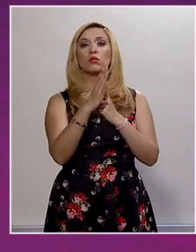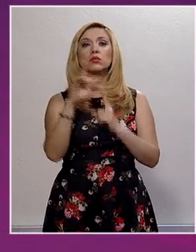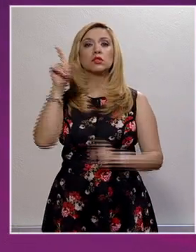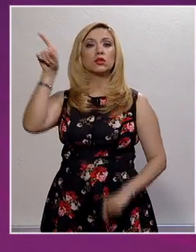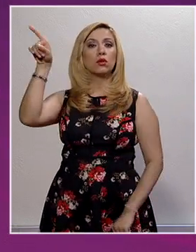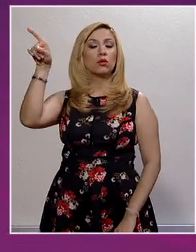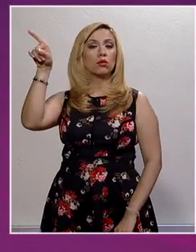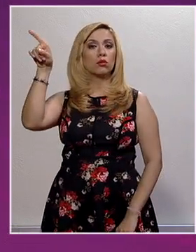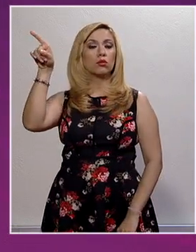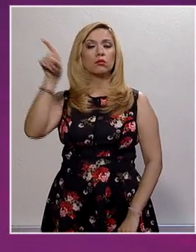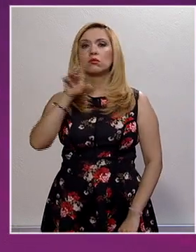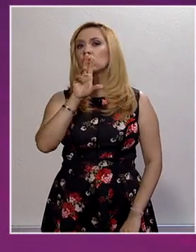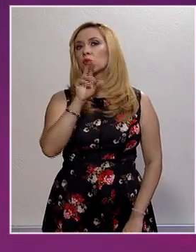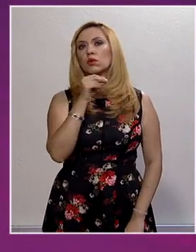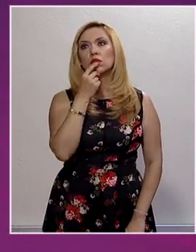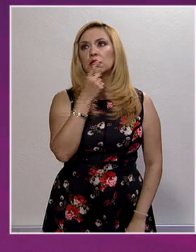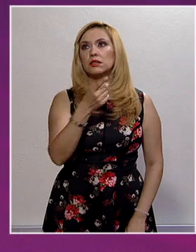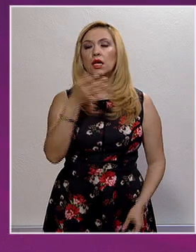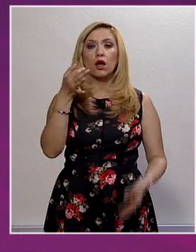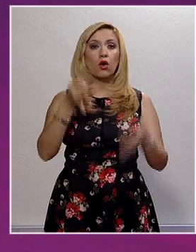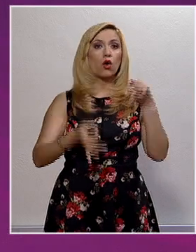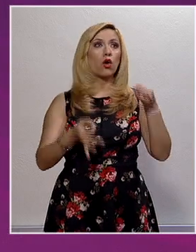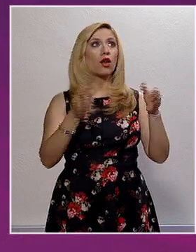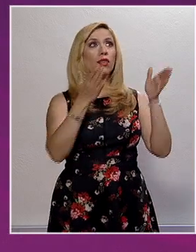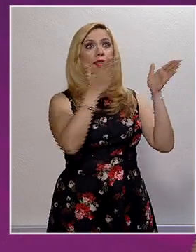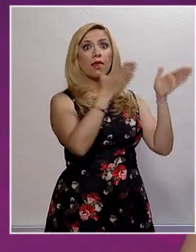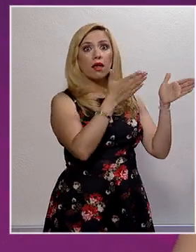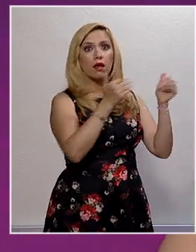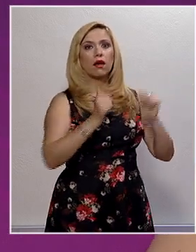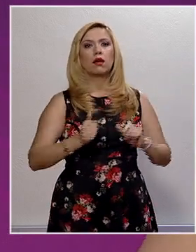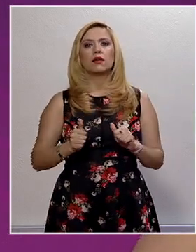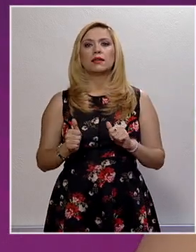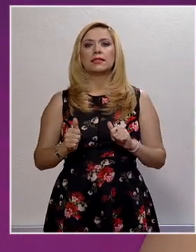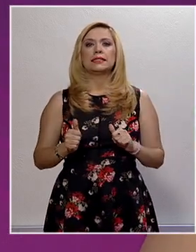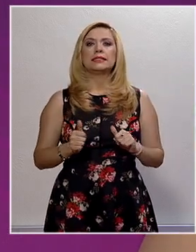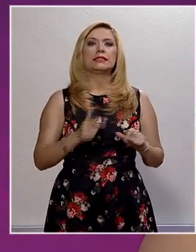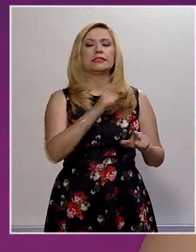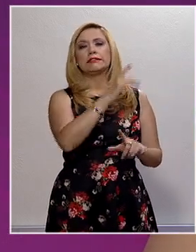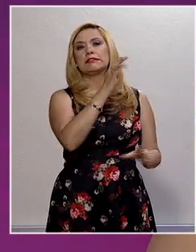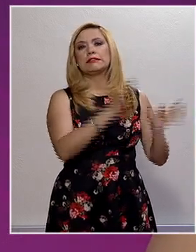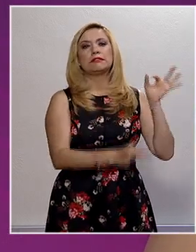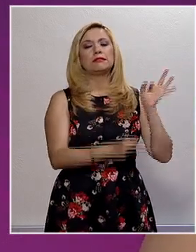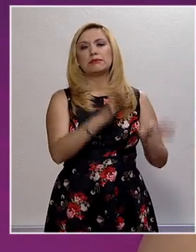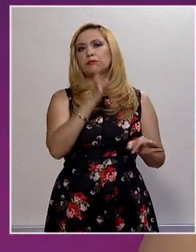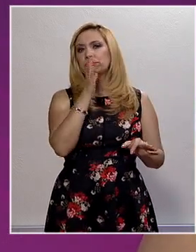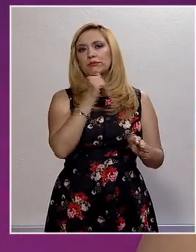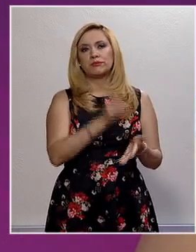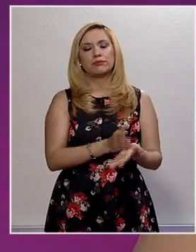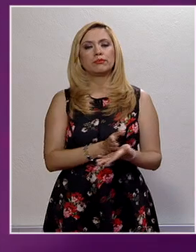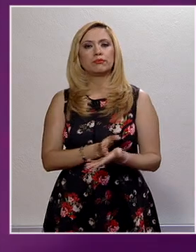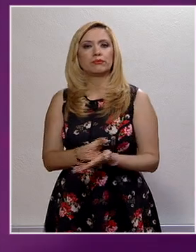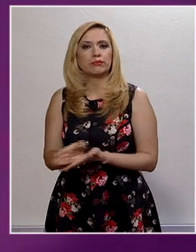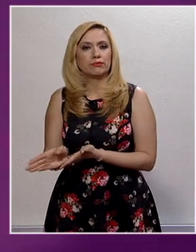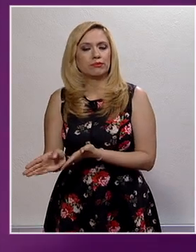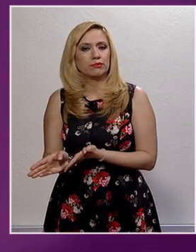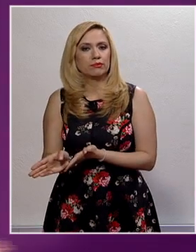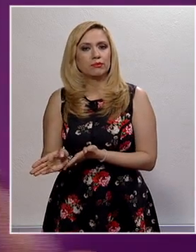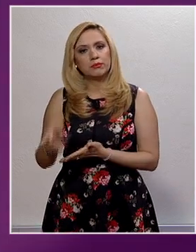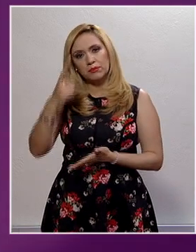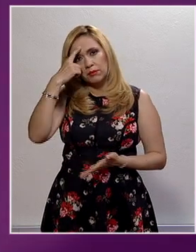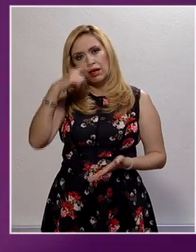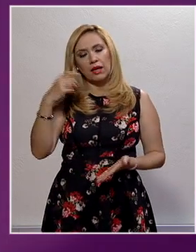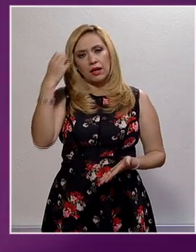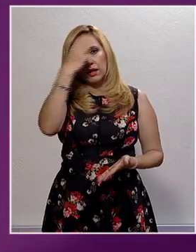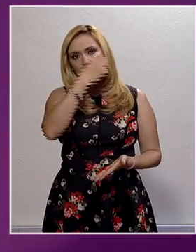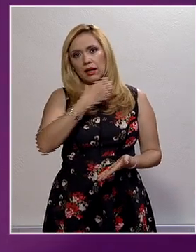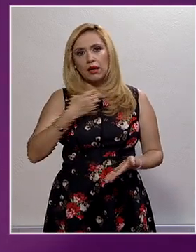no hace mención explícita a la Corte, que eso querría decir que la Corte no tenía competencia para valorar una